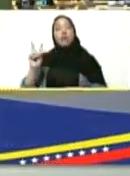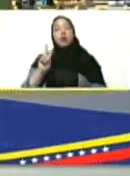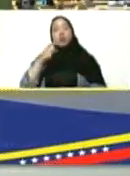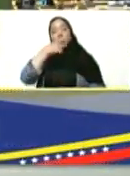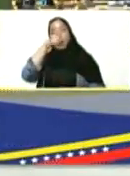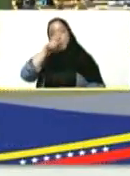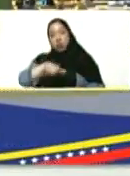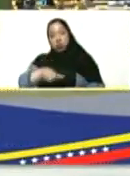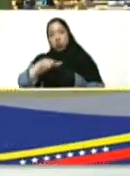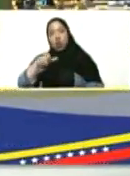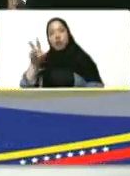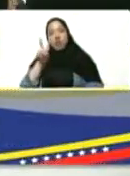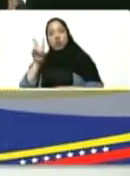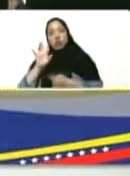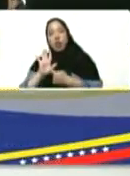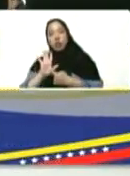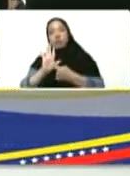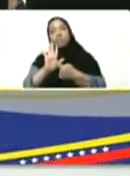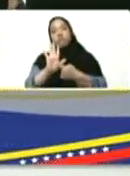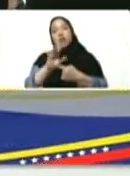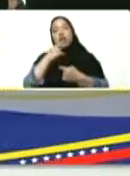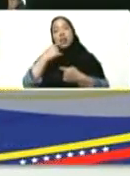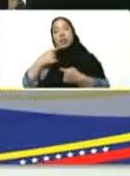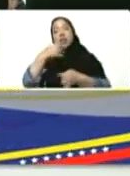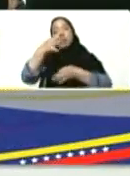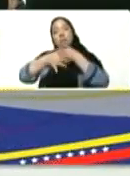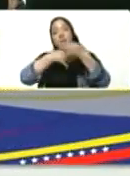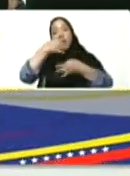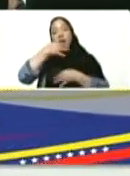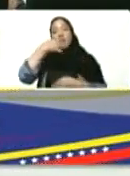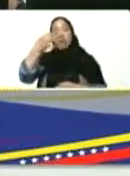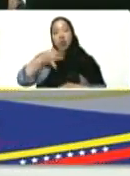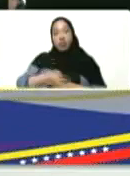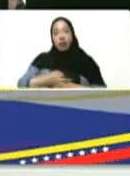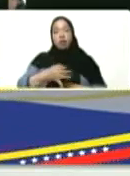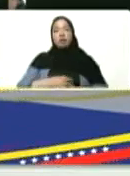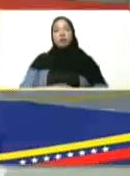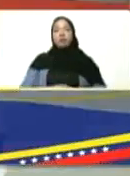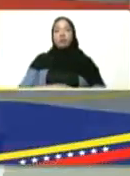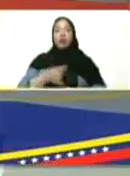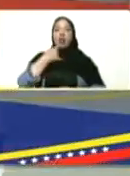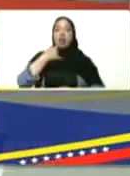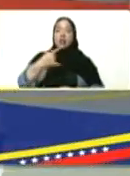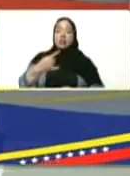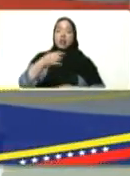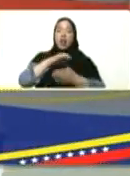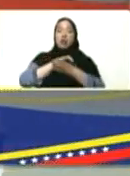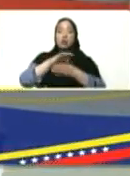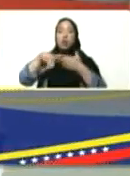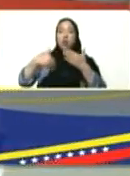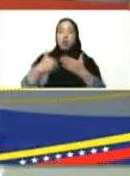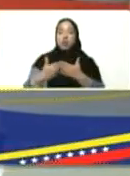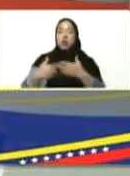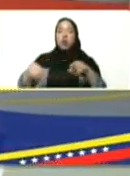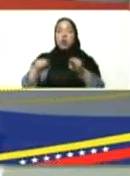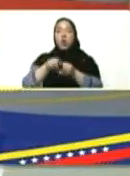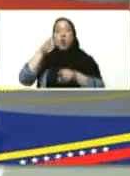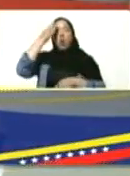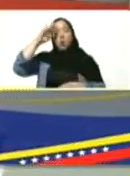Venezuela, con su verdad, con su voz bolivariana, a decir, estamos con